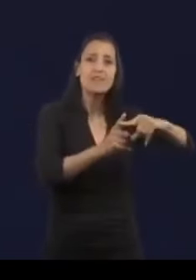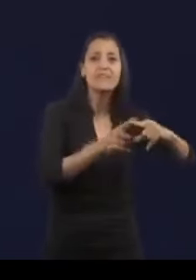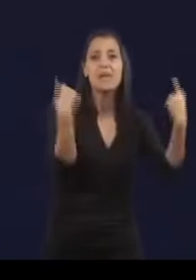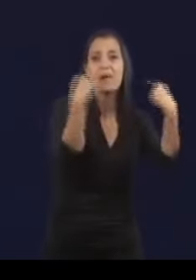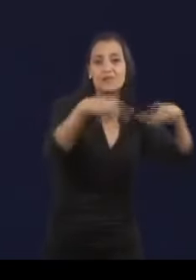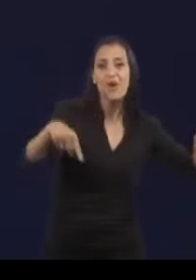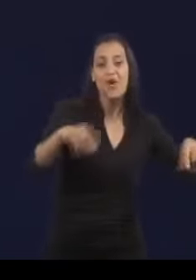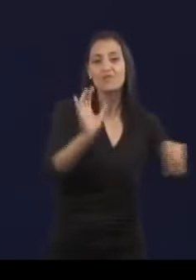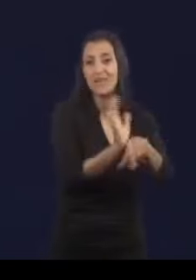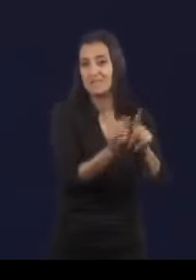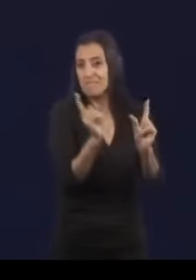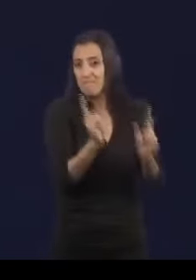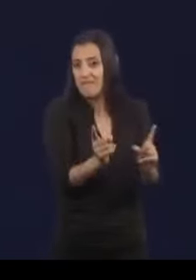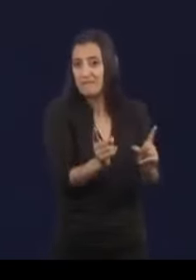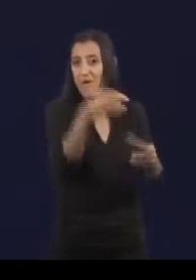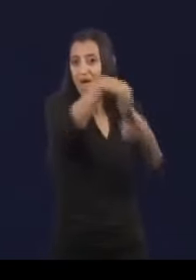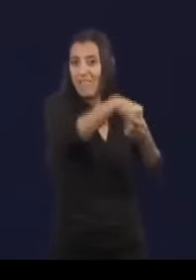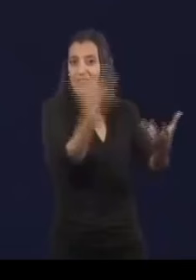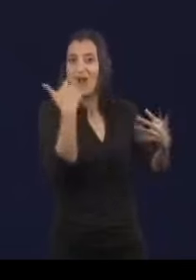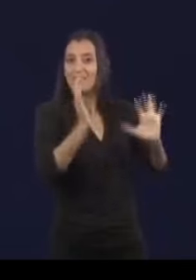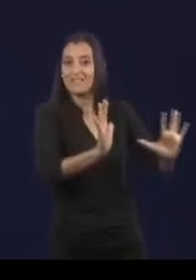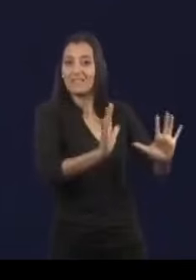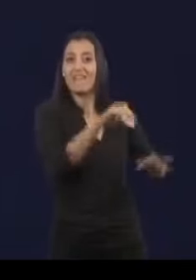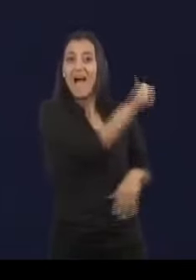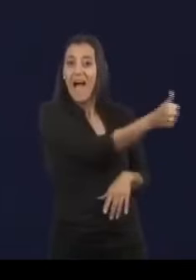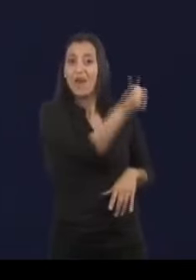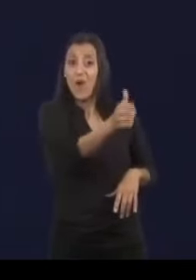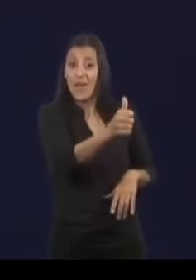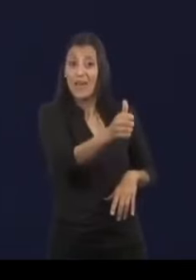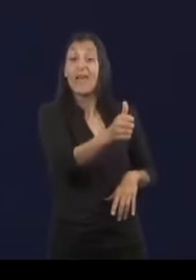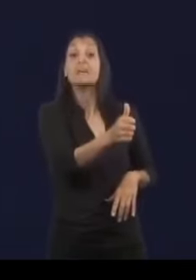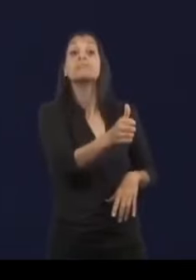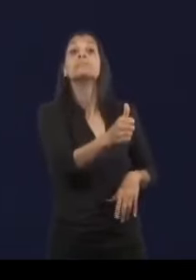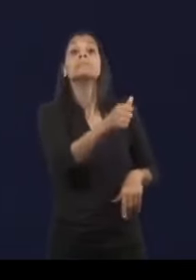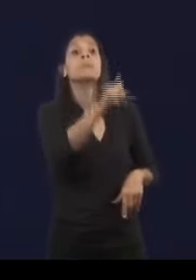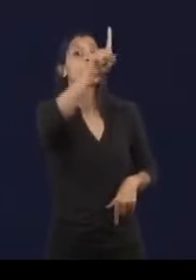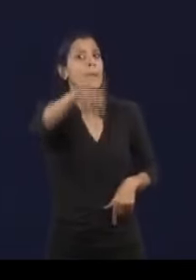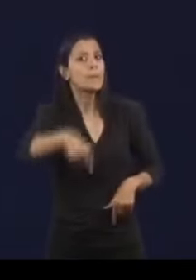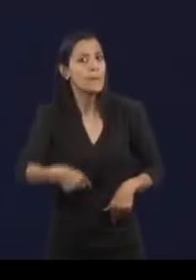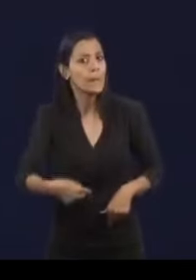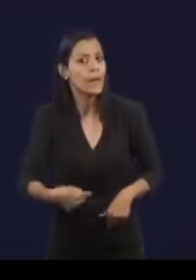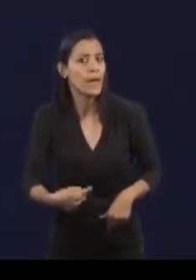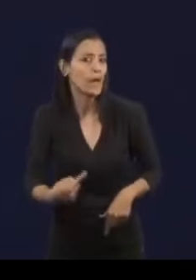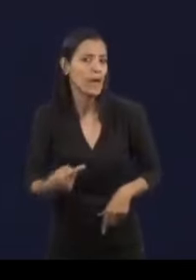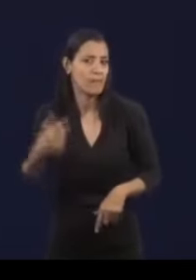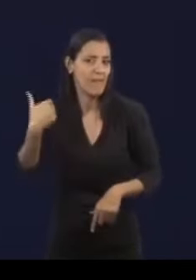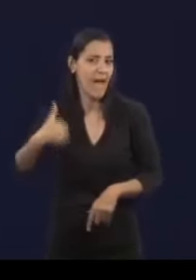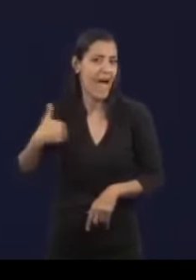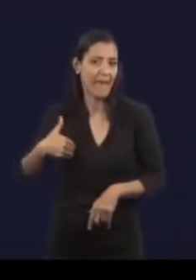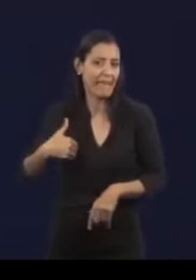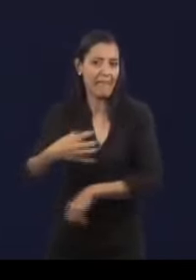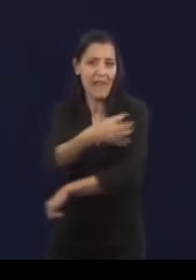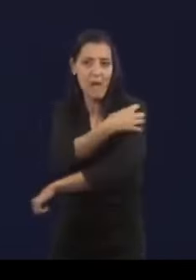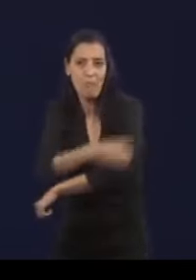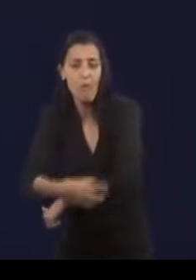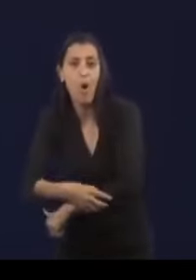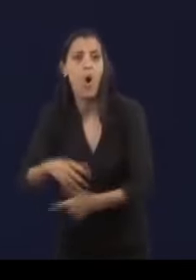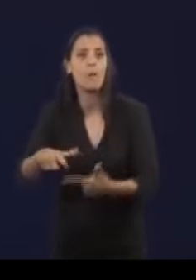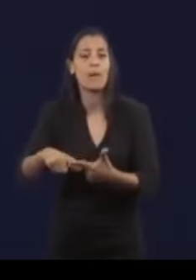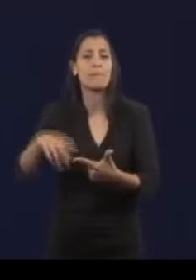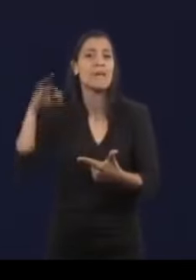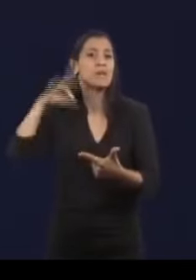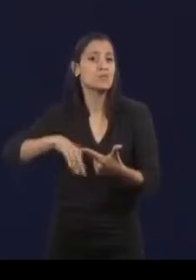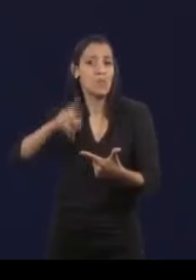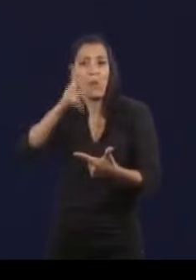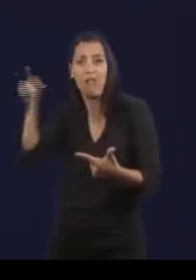gozaban gozaba la empresa o parte de la empresa a costas de una Argentina pobre que van desde salarios los traslados que lo he